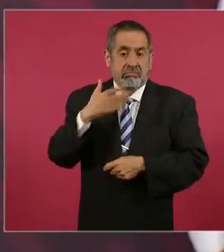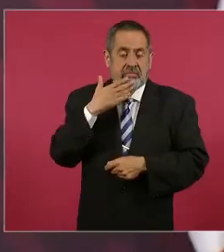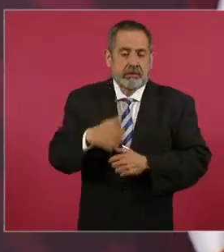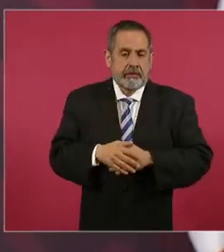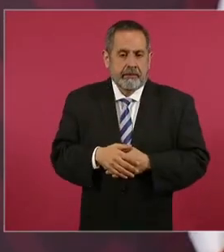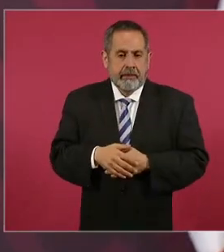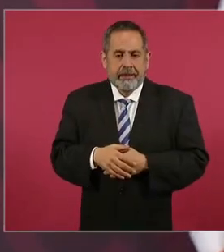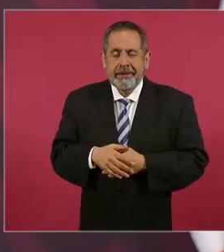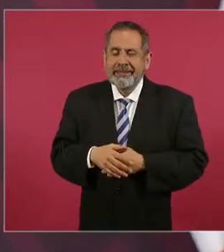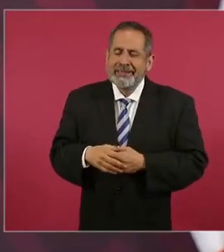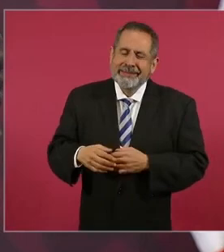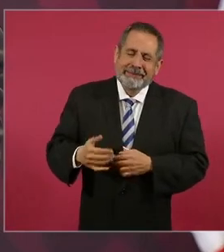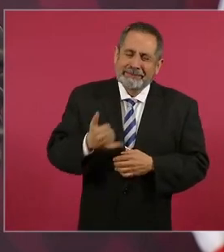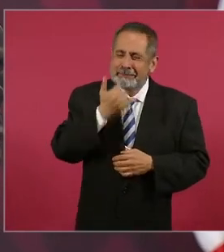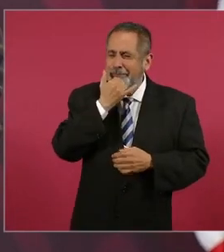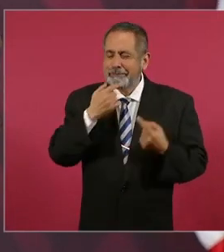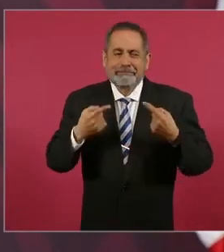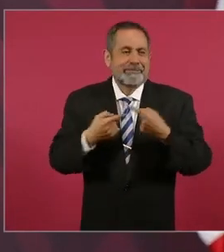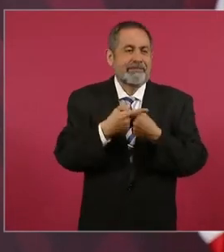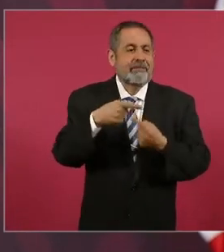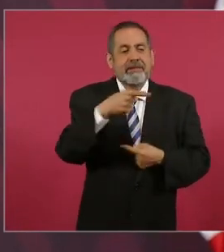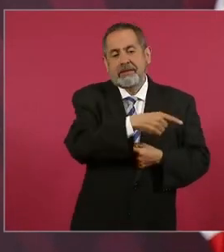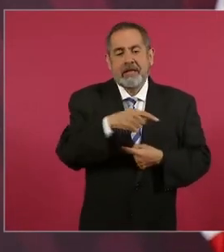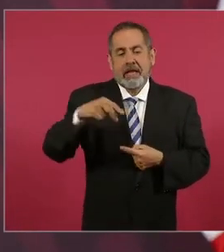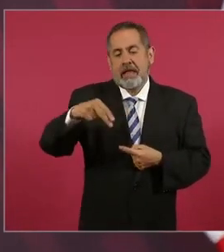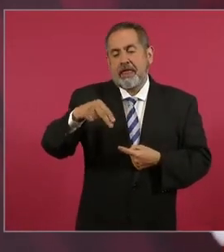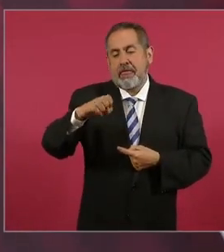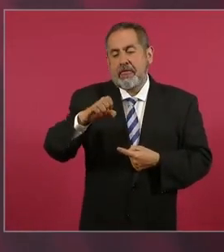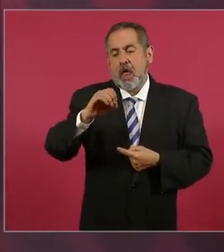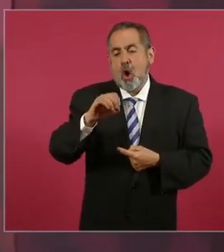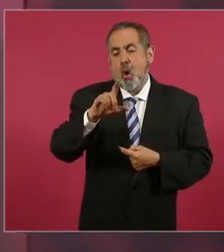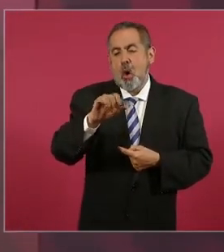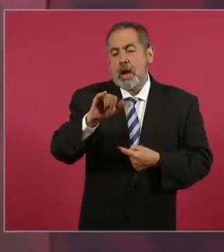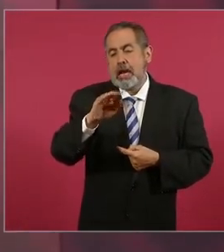Llega el neoliberalismo, porque